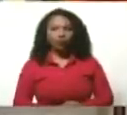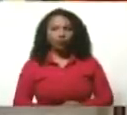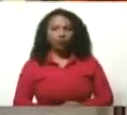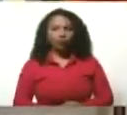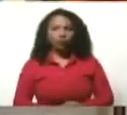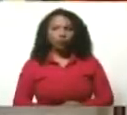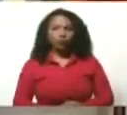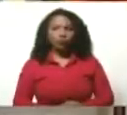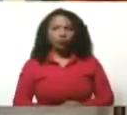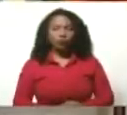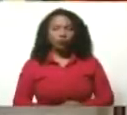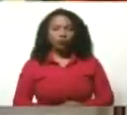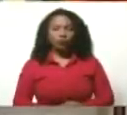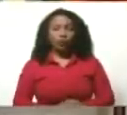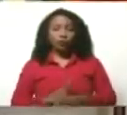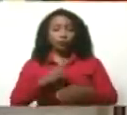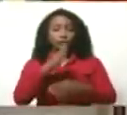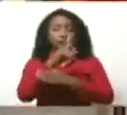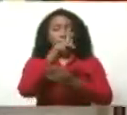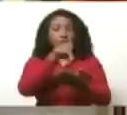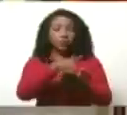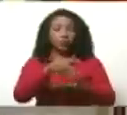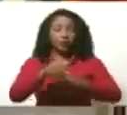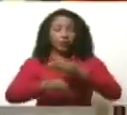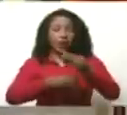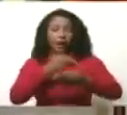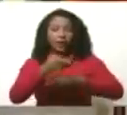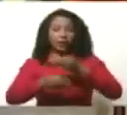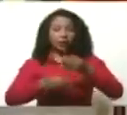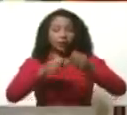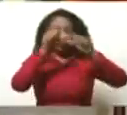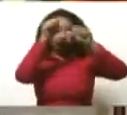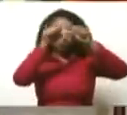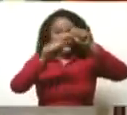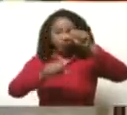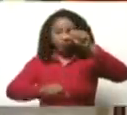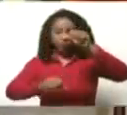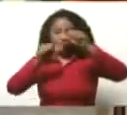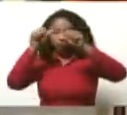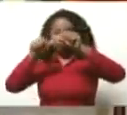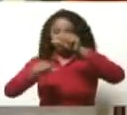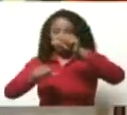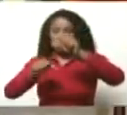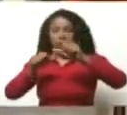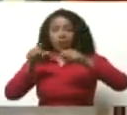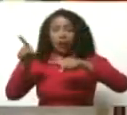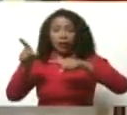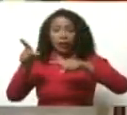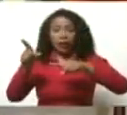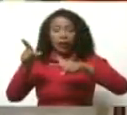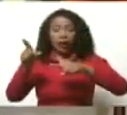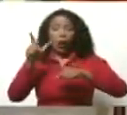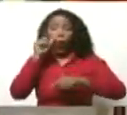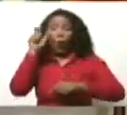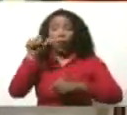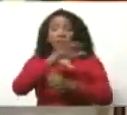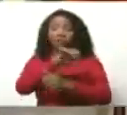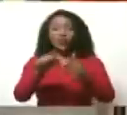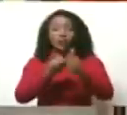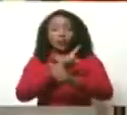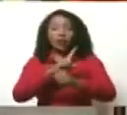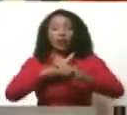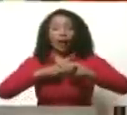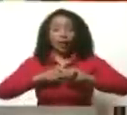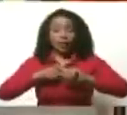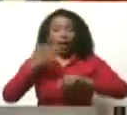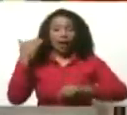Tras la audiencia de presentación se realizó una audiencia de delación en la cual Aular detalló que